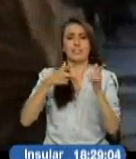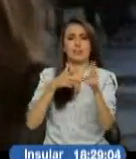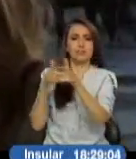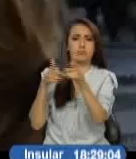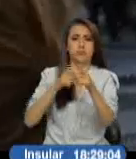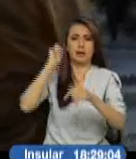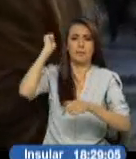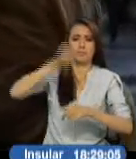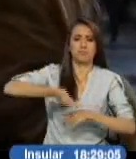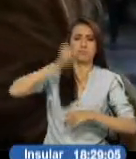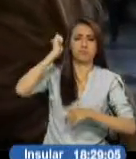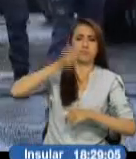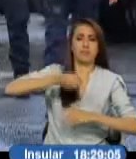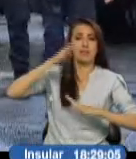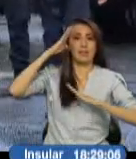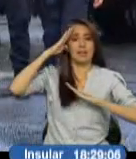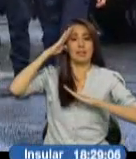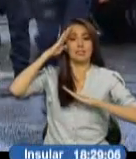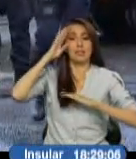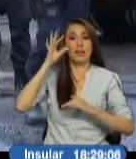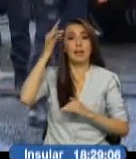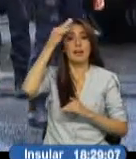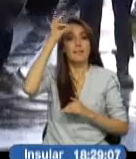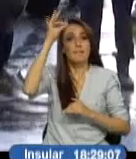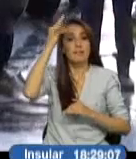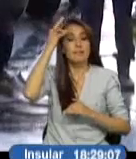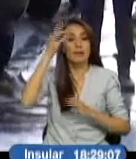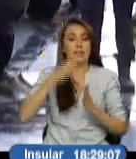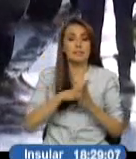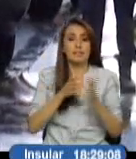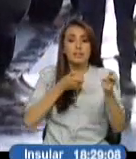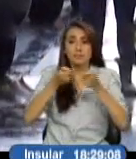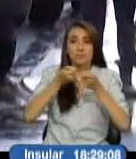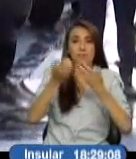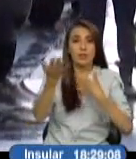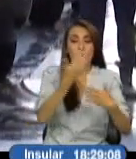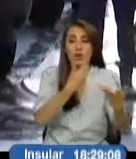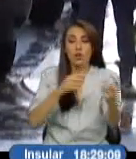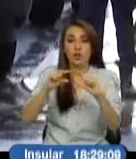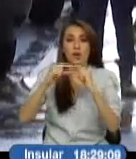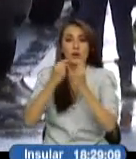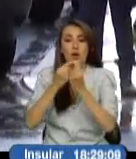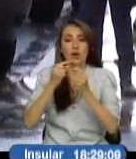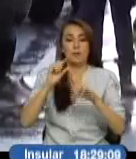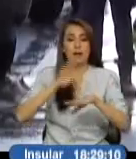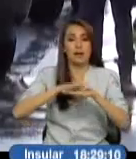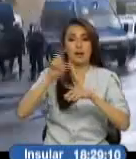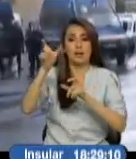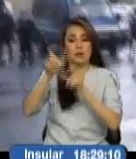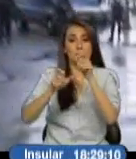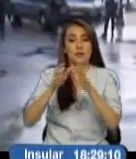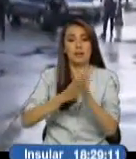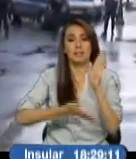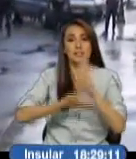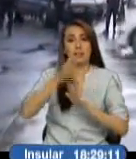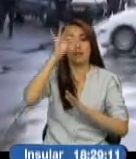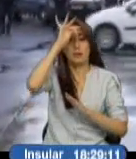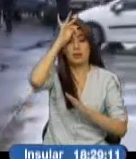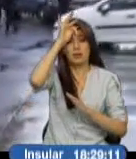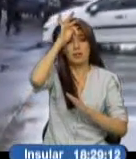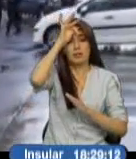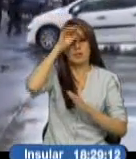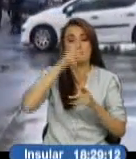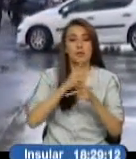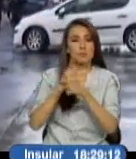de fuego frente a la Catedral Notre Dame en París. El incidente fue controlado inmediatamente, mientras que el atacante fue trasladado a una clínica con